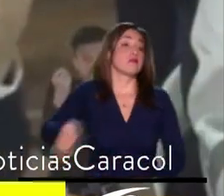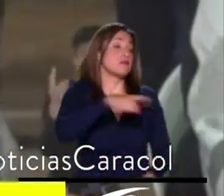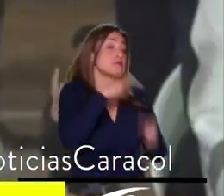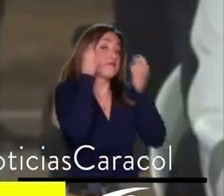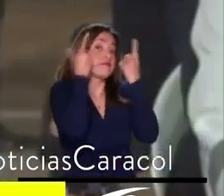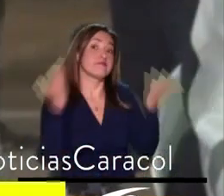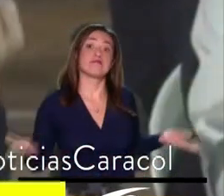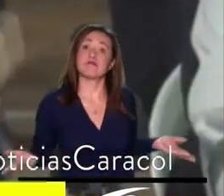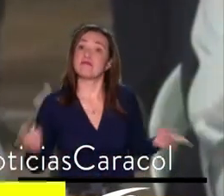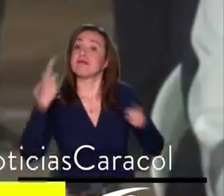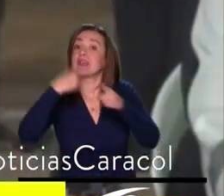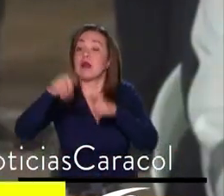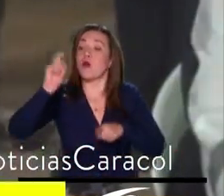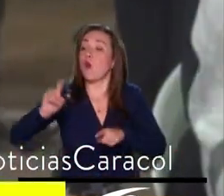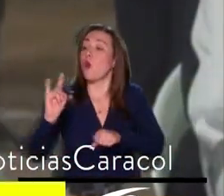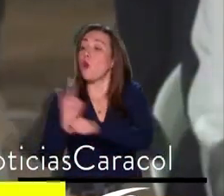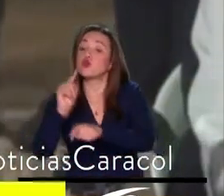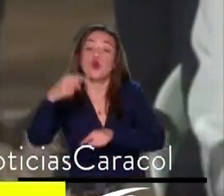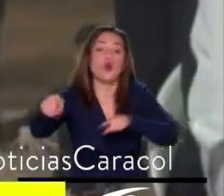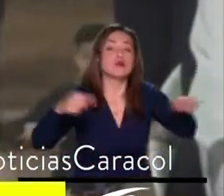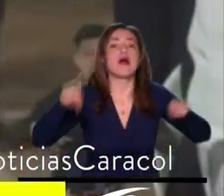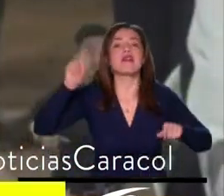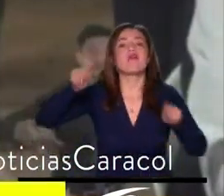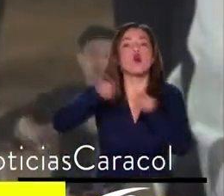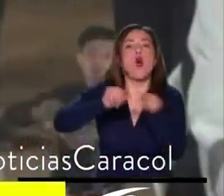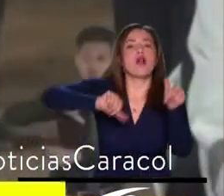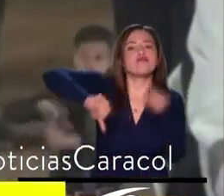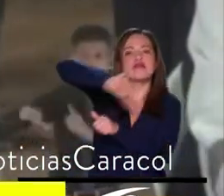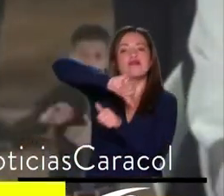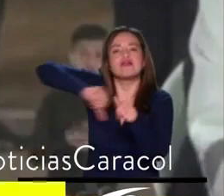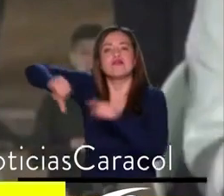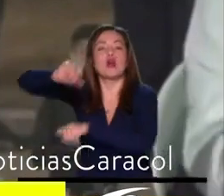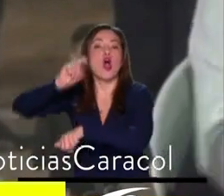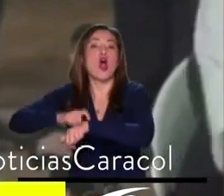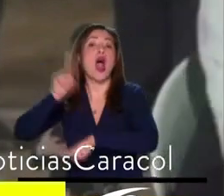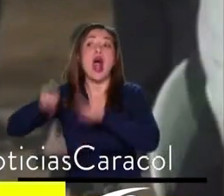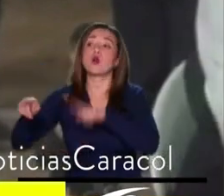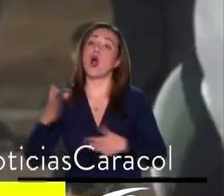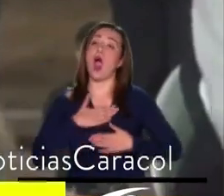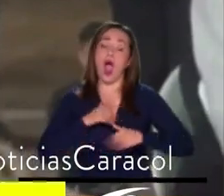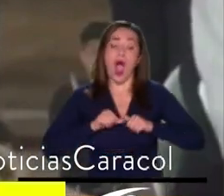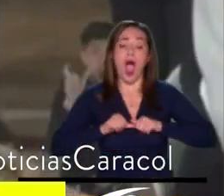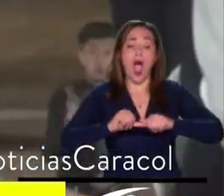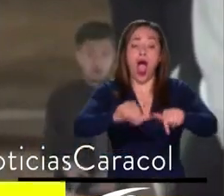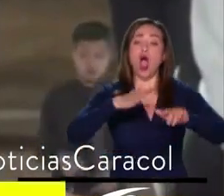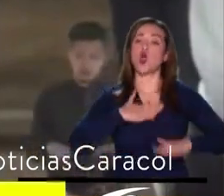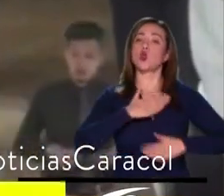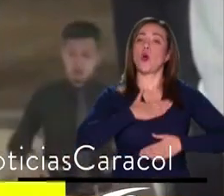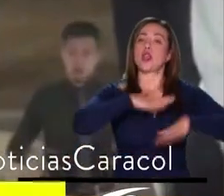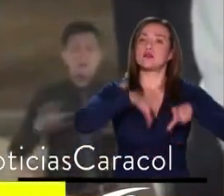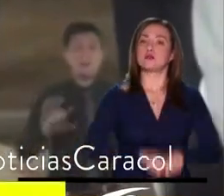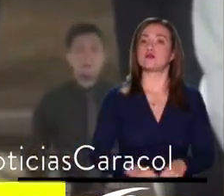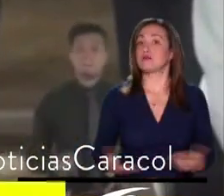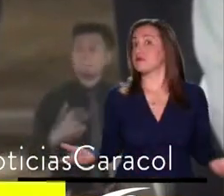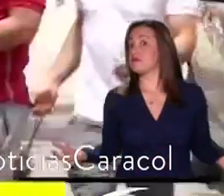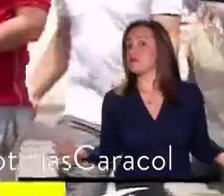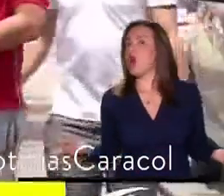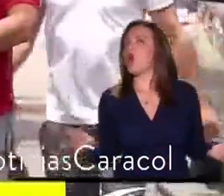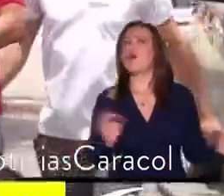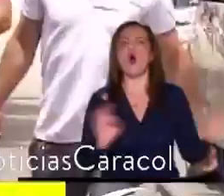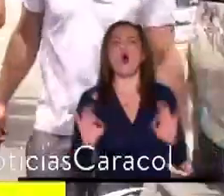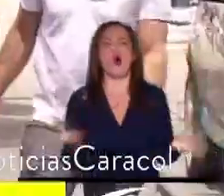tener que usar diferentes espacios, vamos a tener que turnarnos por horarios. Es que si alguien se declara dueño eterno de un sitio, entonces, ¿cómo nos